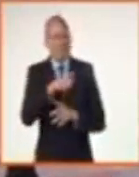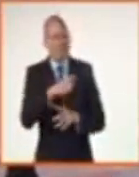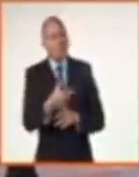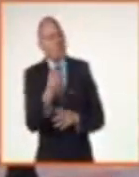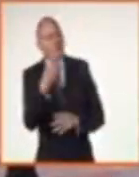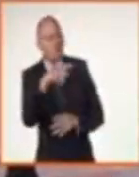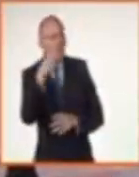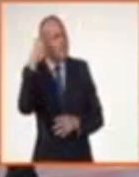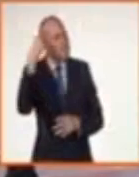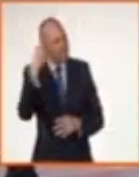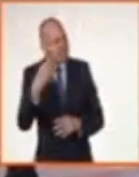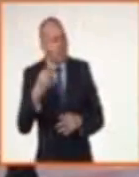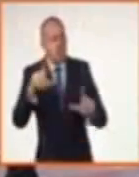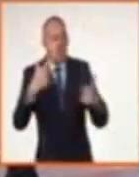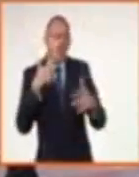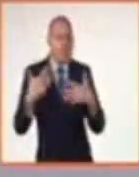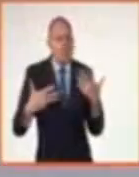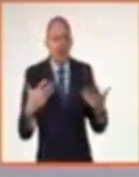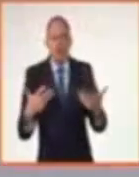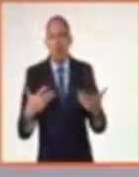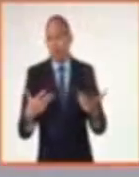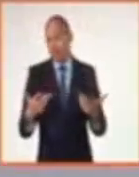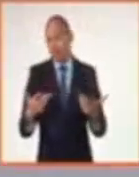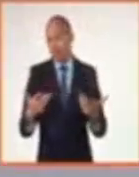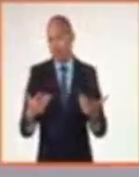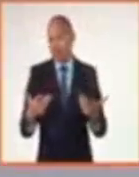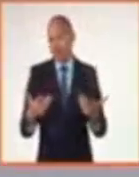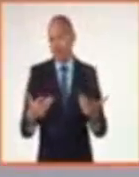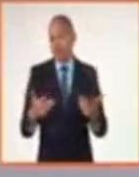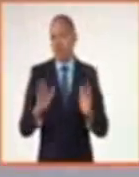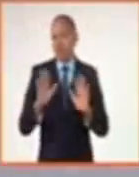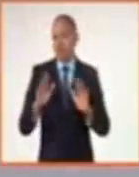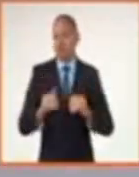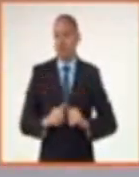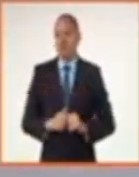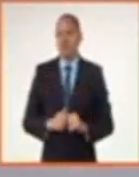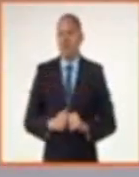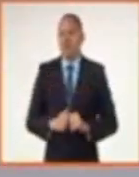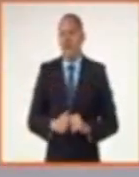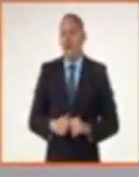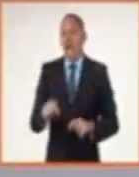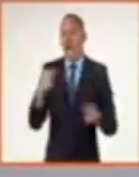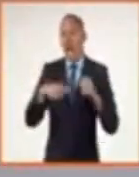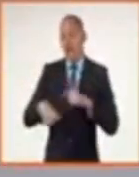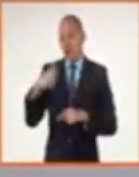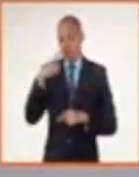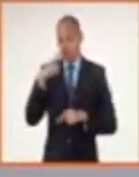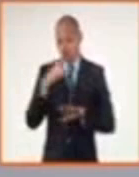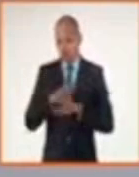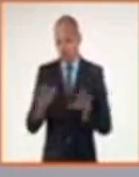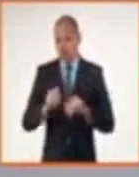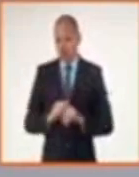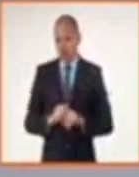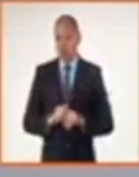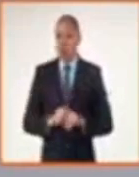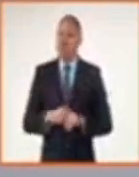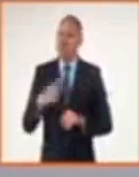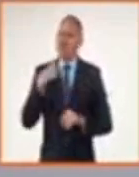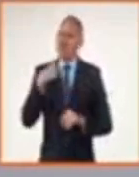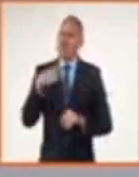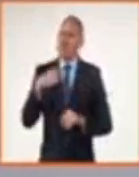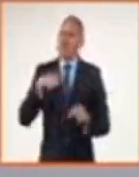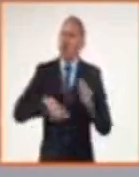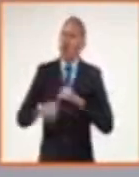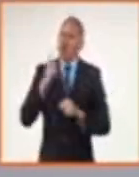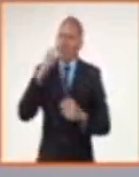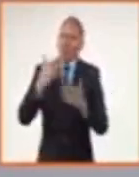de esas autoridades. Entonces yo creo que el resultado de esta elección es el principal mensaje que ha dado el pueblo es, primero, desmontar la